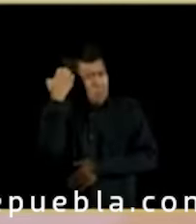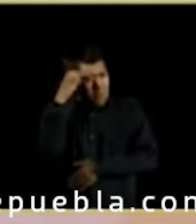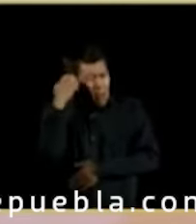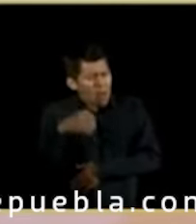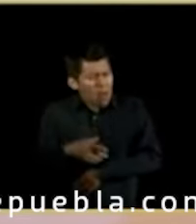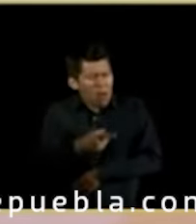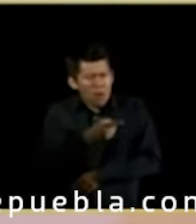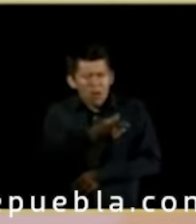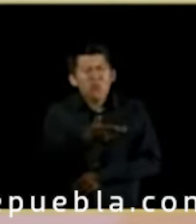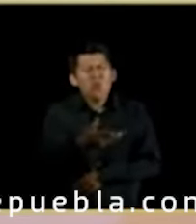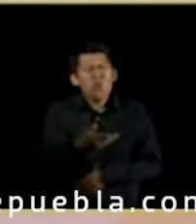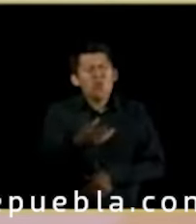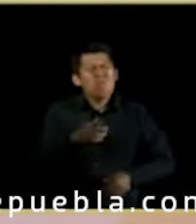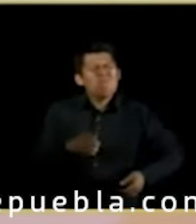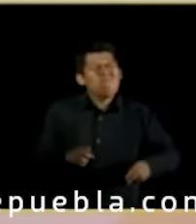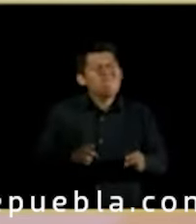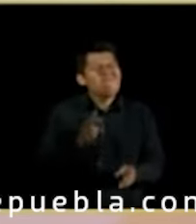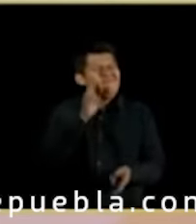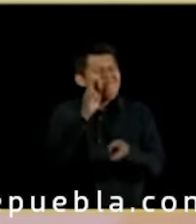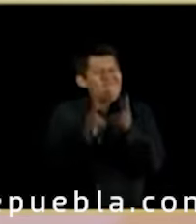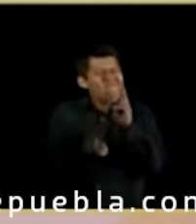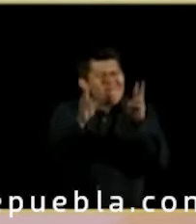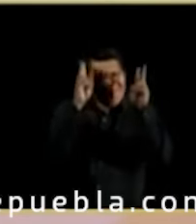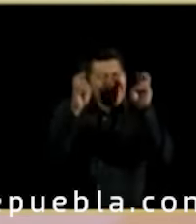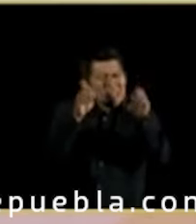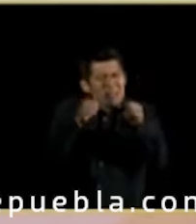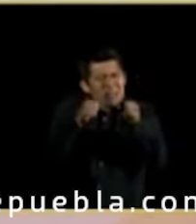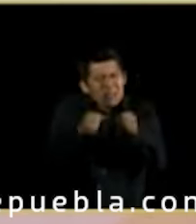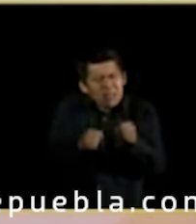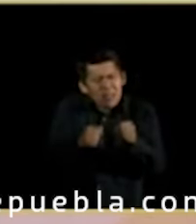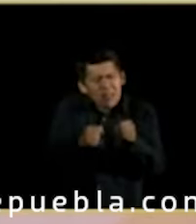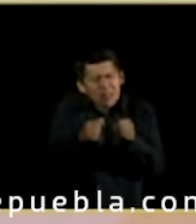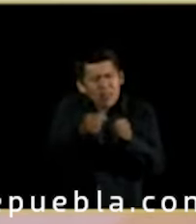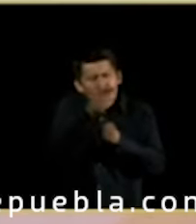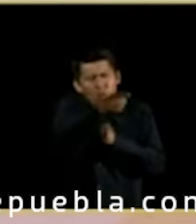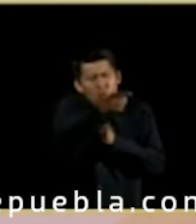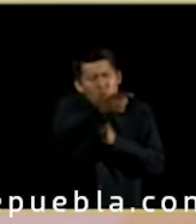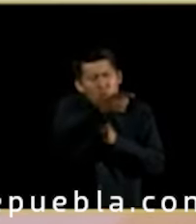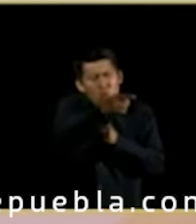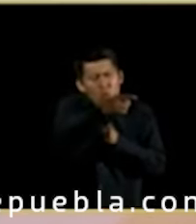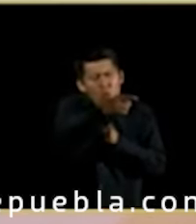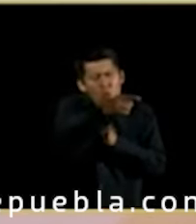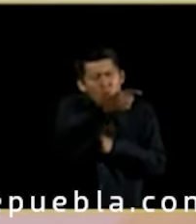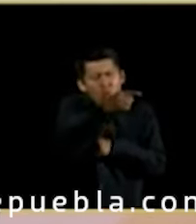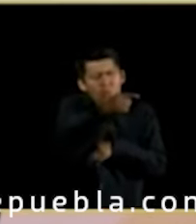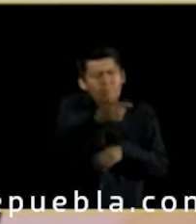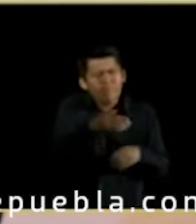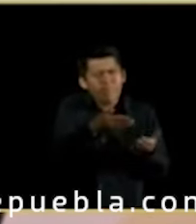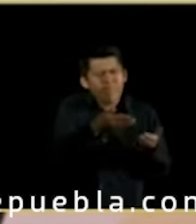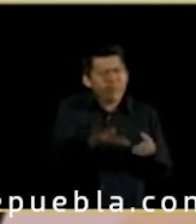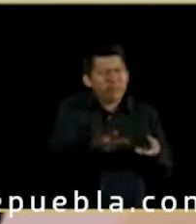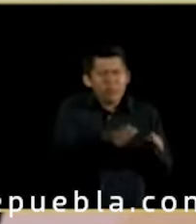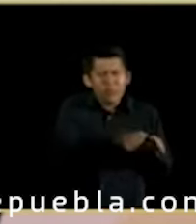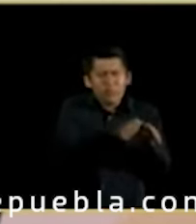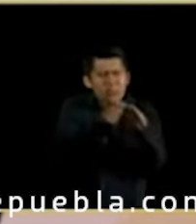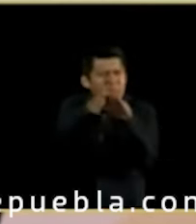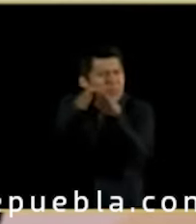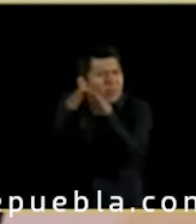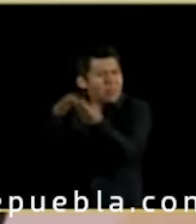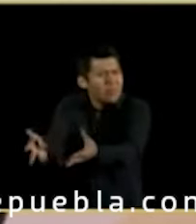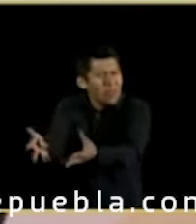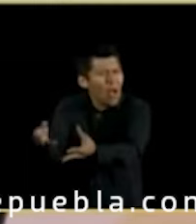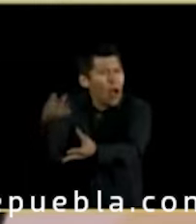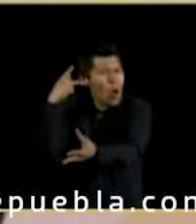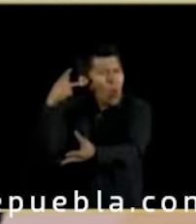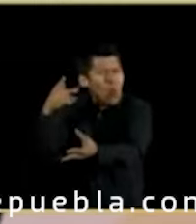cinismo hablas de la seguridad cuando entregaste a Puebla al crimen organizado?